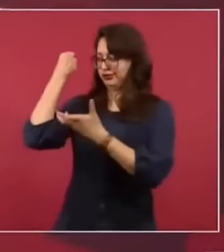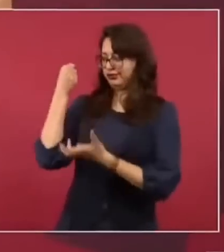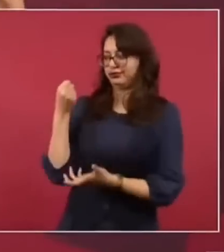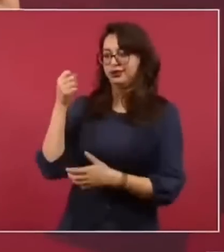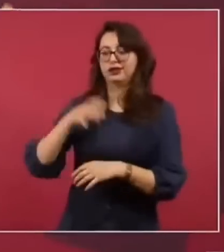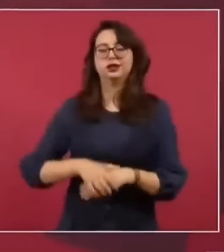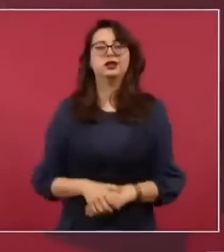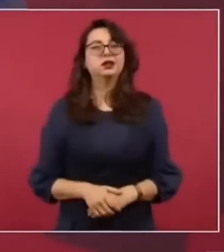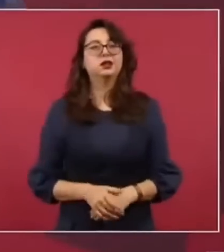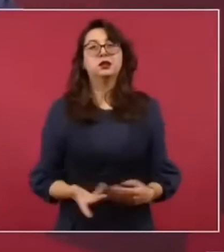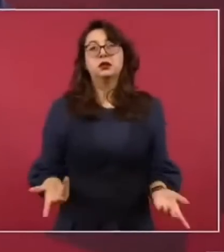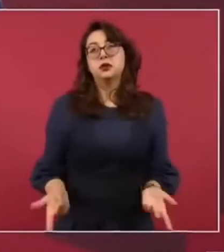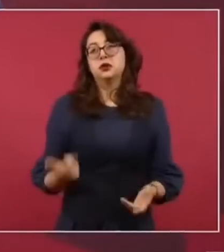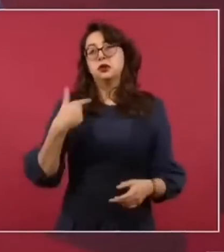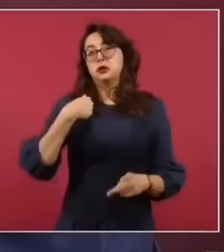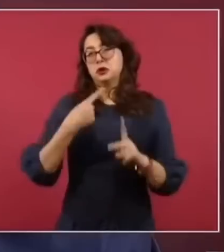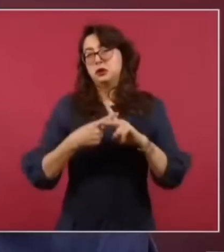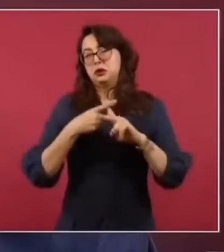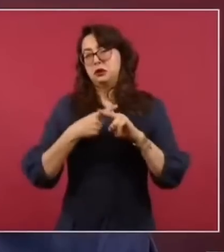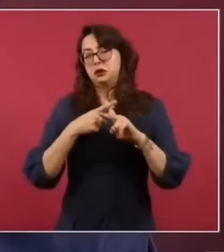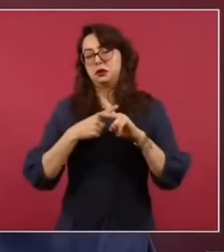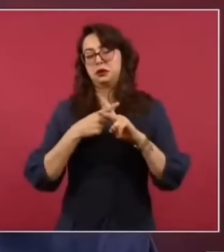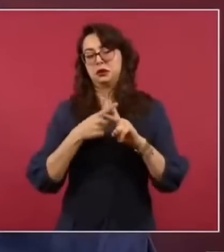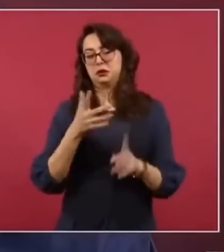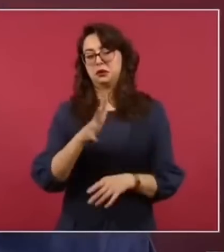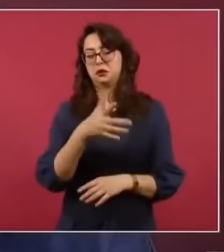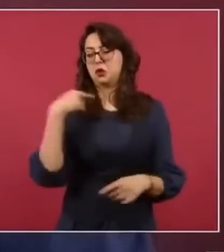ahorrado por no permitir la corrupción